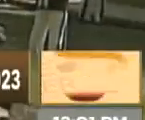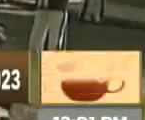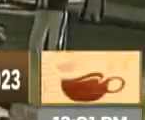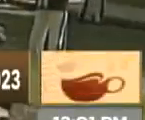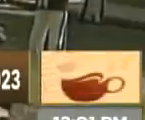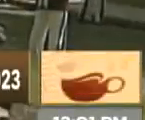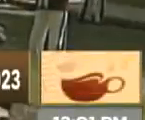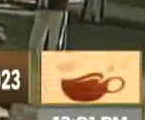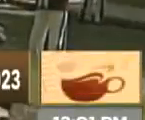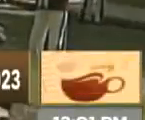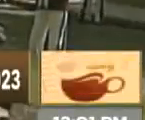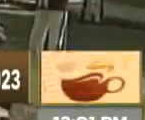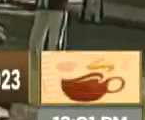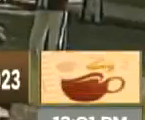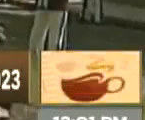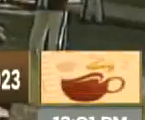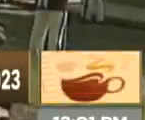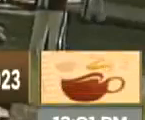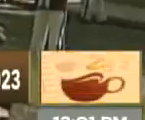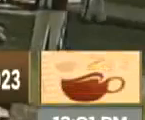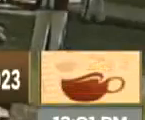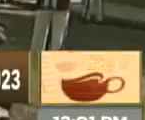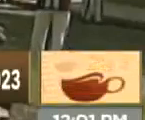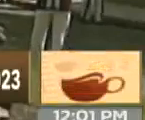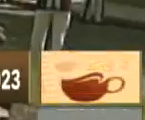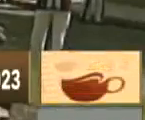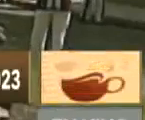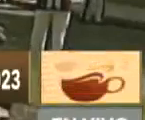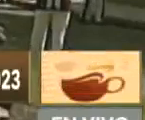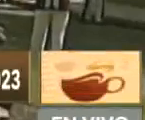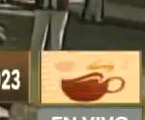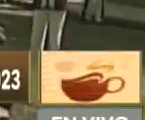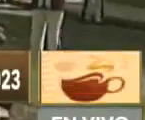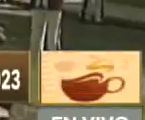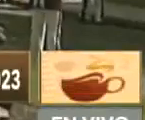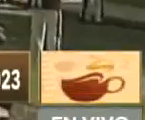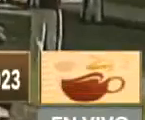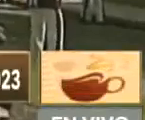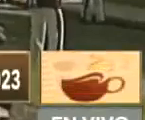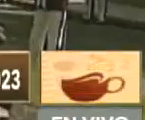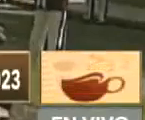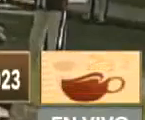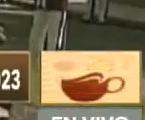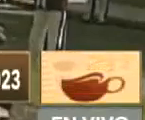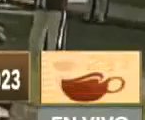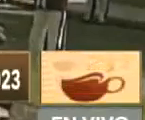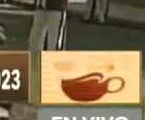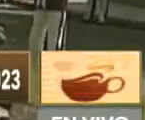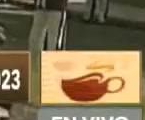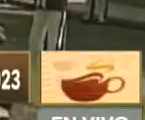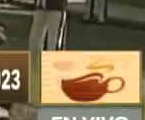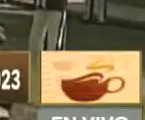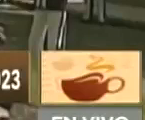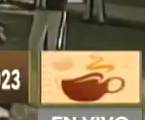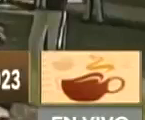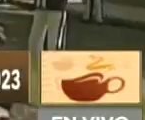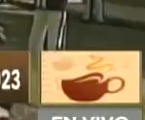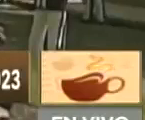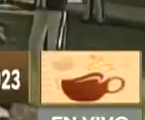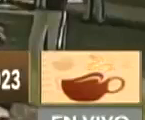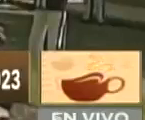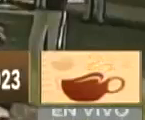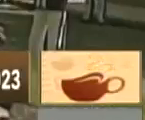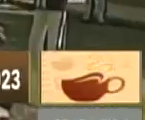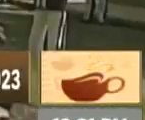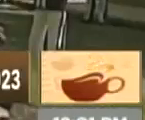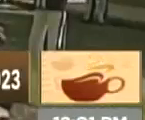de diferentes instrumentos legales que acompañaron las reivindicaciones que esperaba el pueblo venezolano, sobre todo enmarcadas en el ámbito político, en el